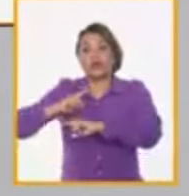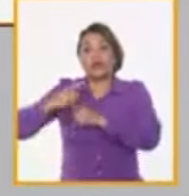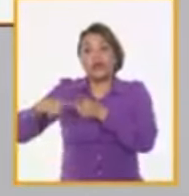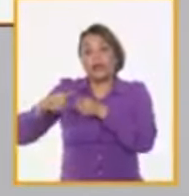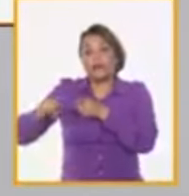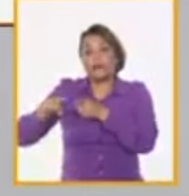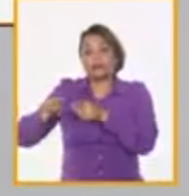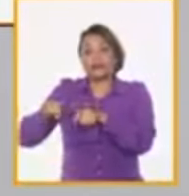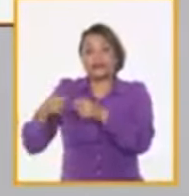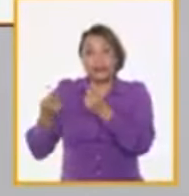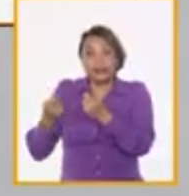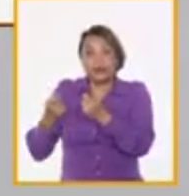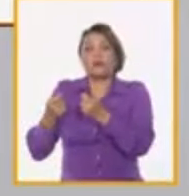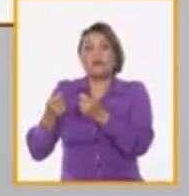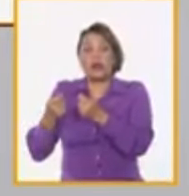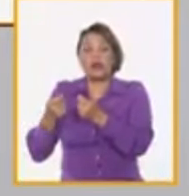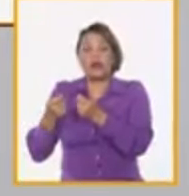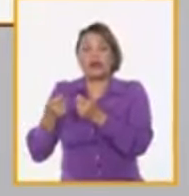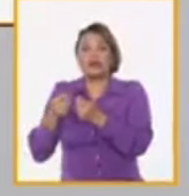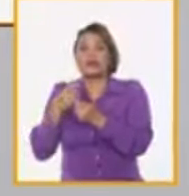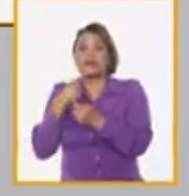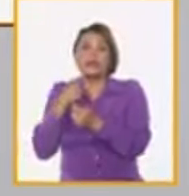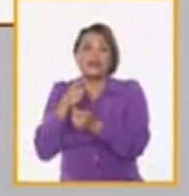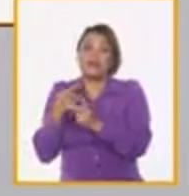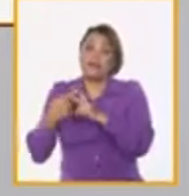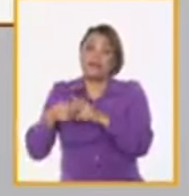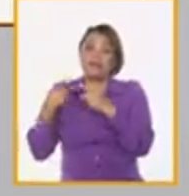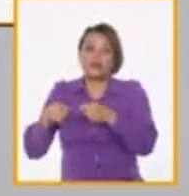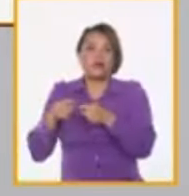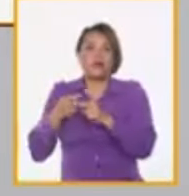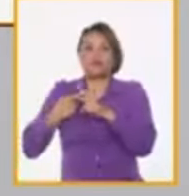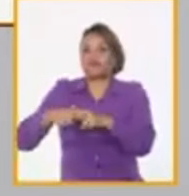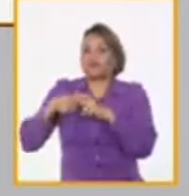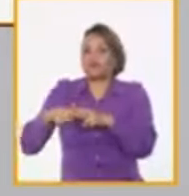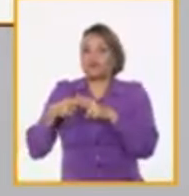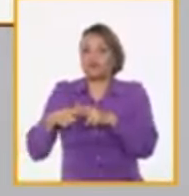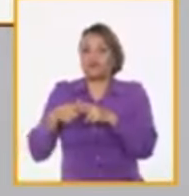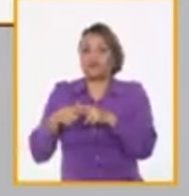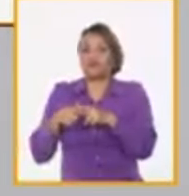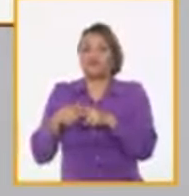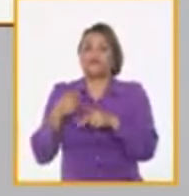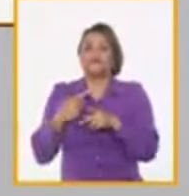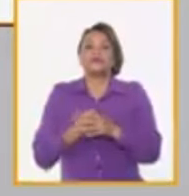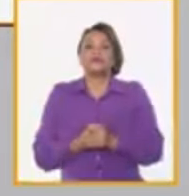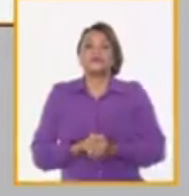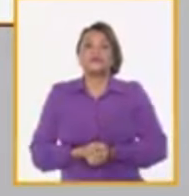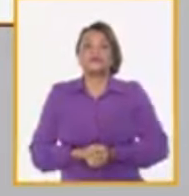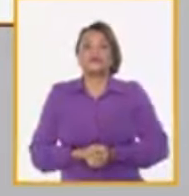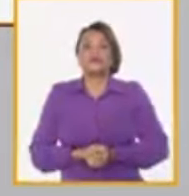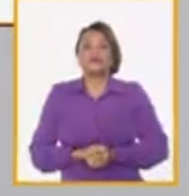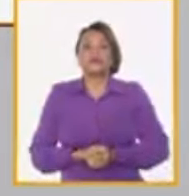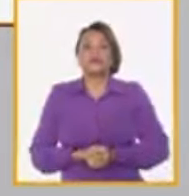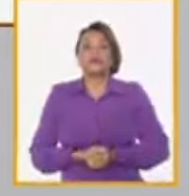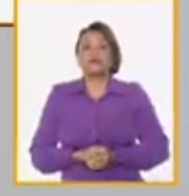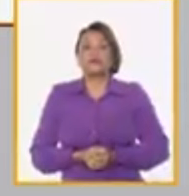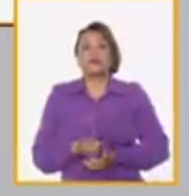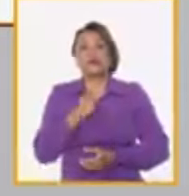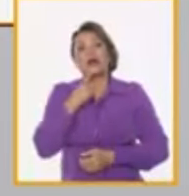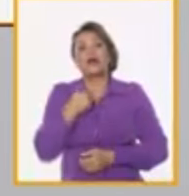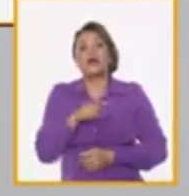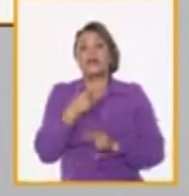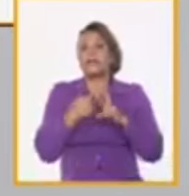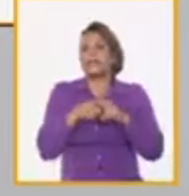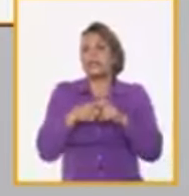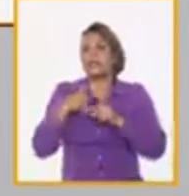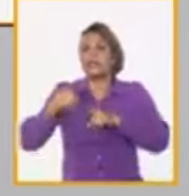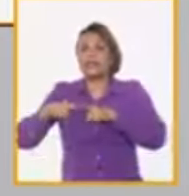damos mantenimiento a los equipos de bombeo, su vida útil disminuye. Lo que pasa es que estamos ante la disyuntiva: le damos mantenimiento al